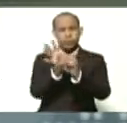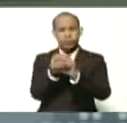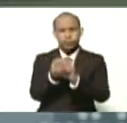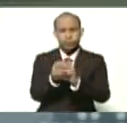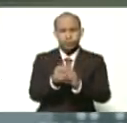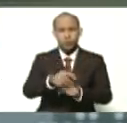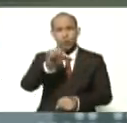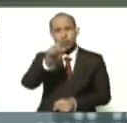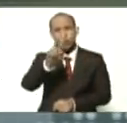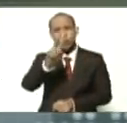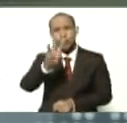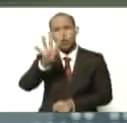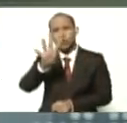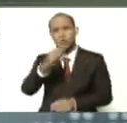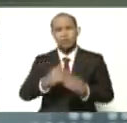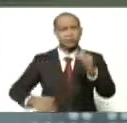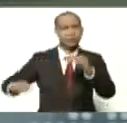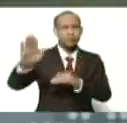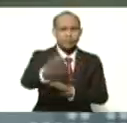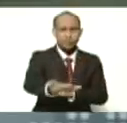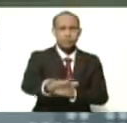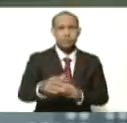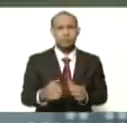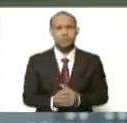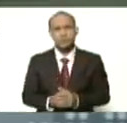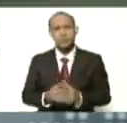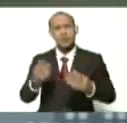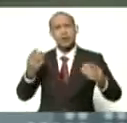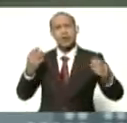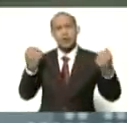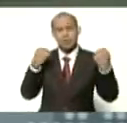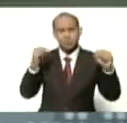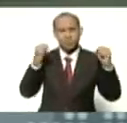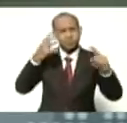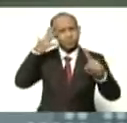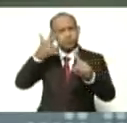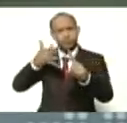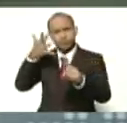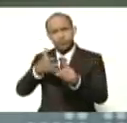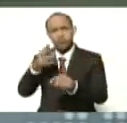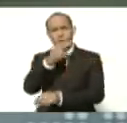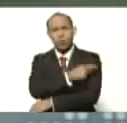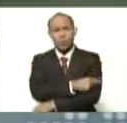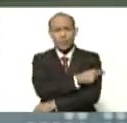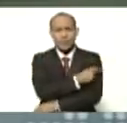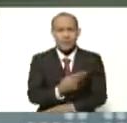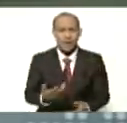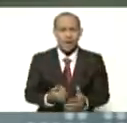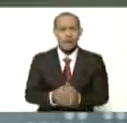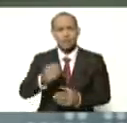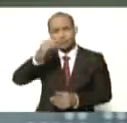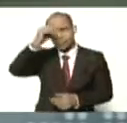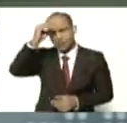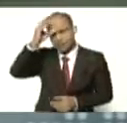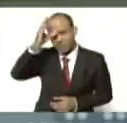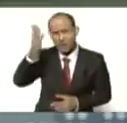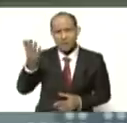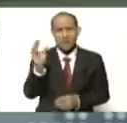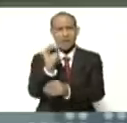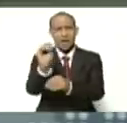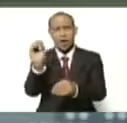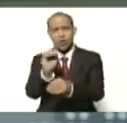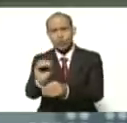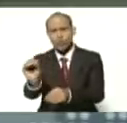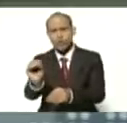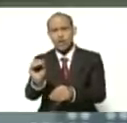2 3 4 pasos adelante en la preparación de la capacidad hospitalaria en la capacidad de cuidados